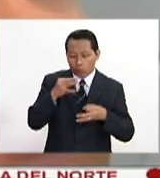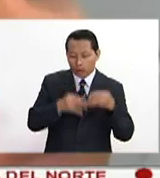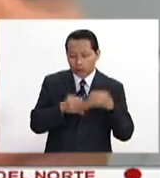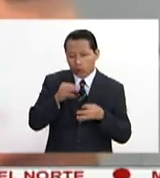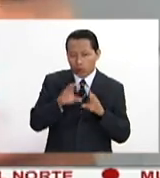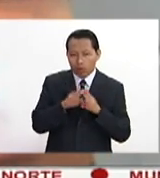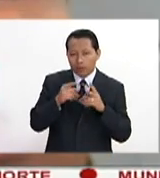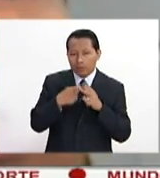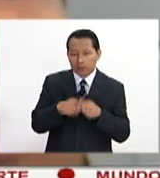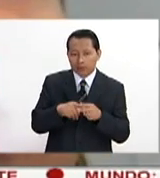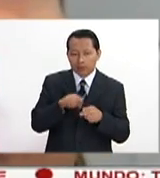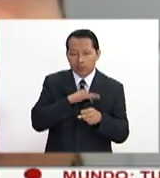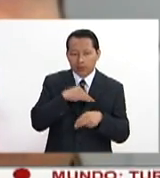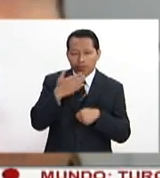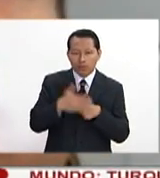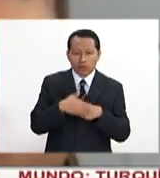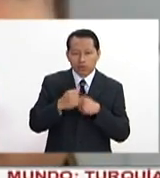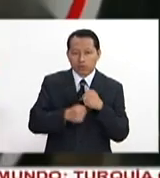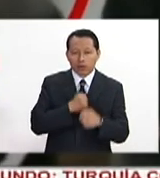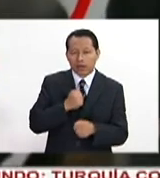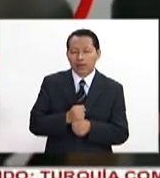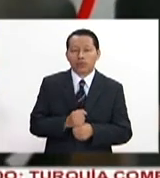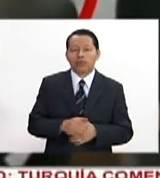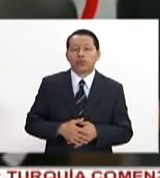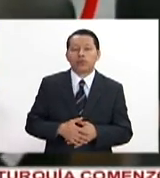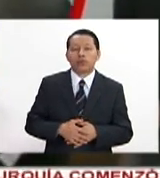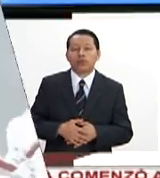prevé comience el próximo año.